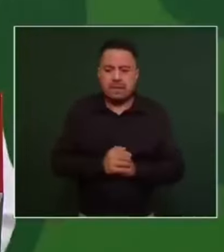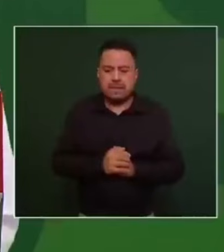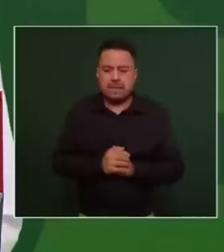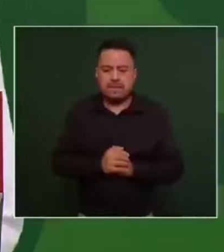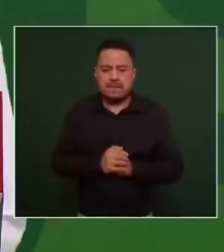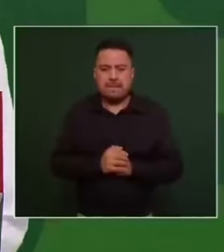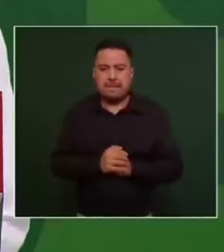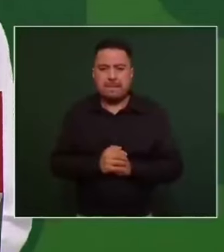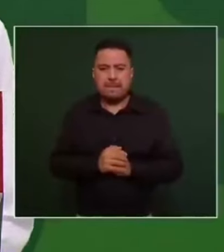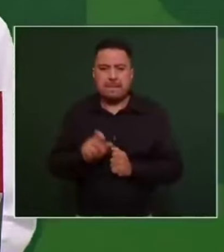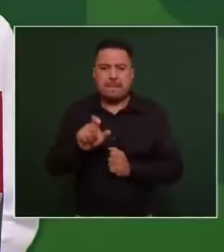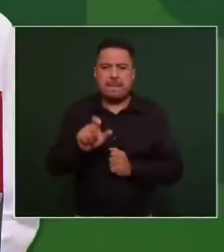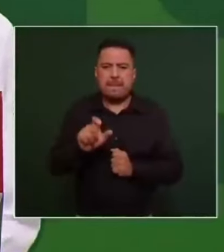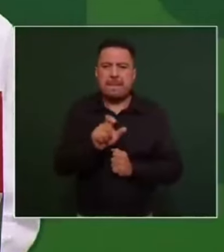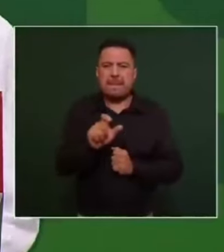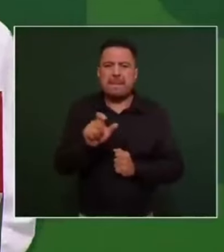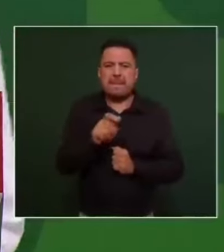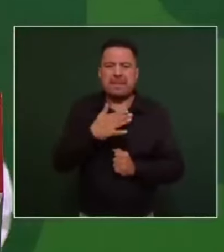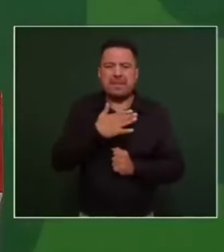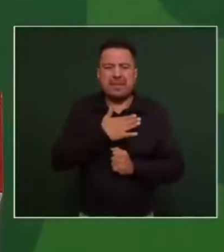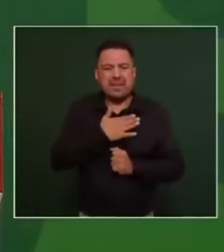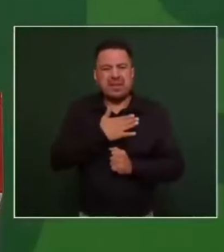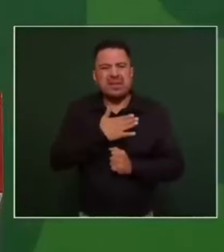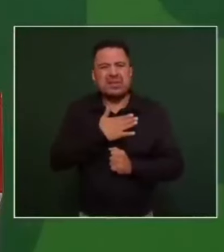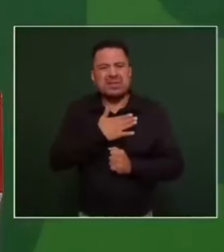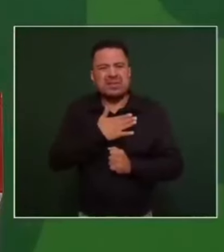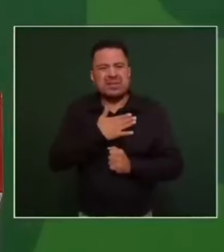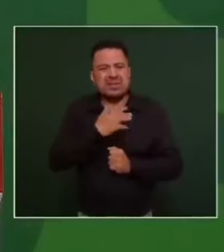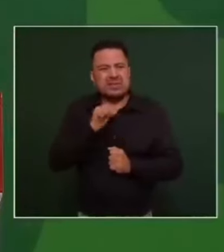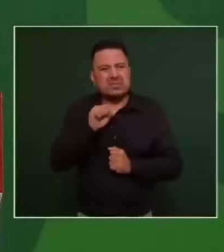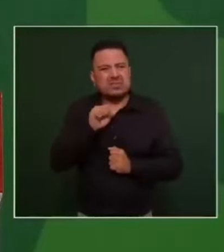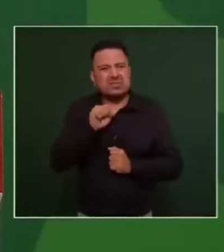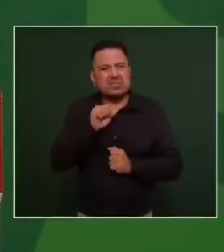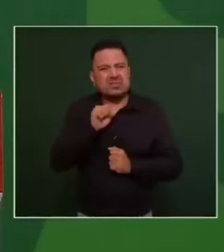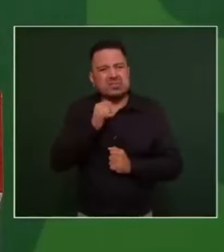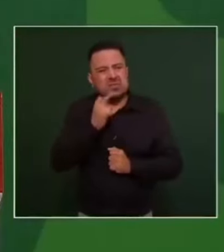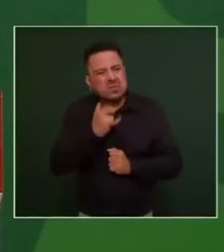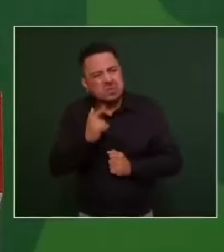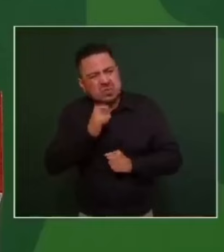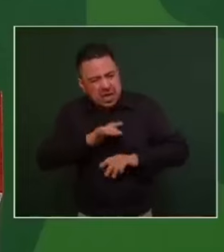estábamos en la lucha por la transformación,